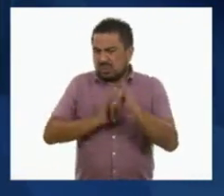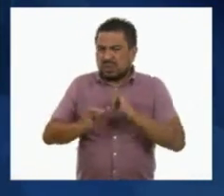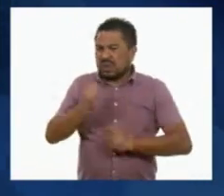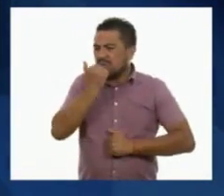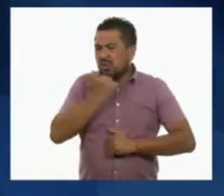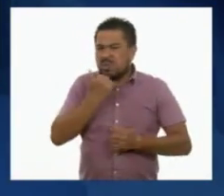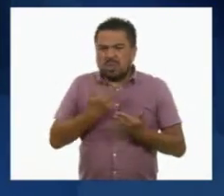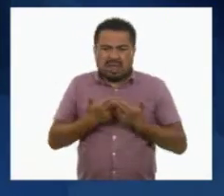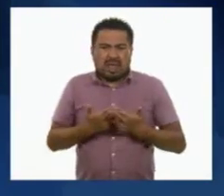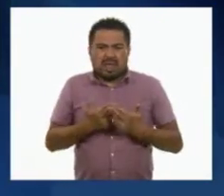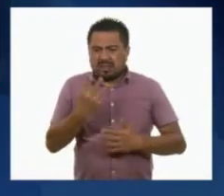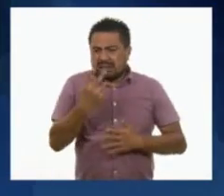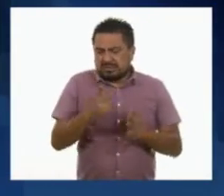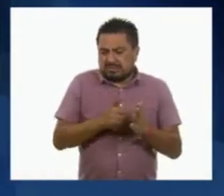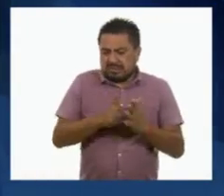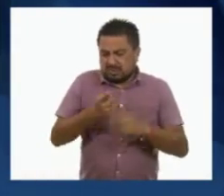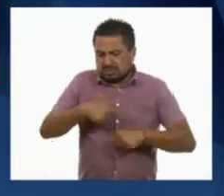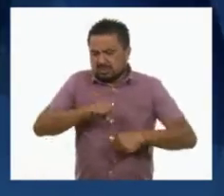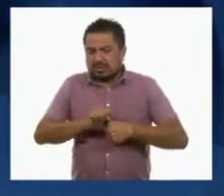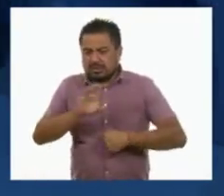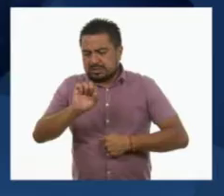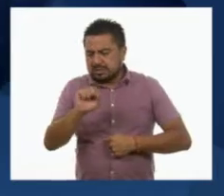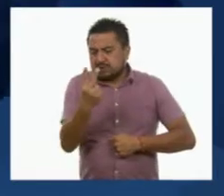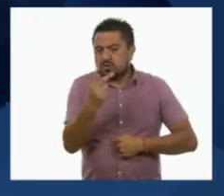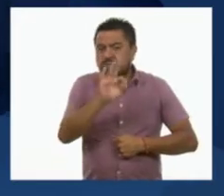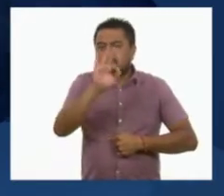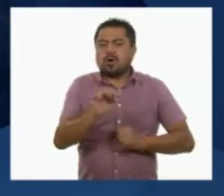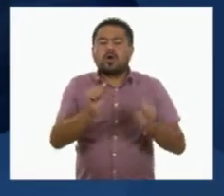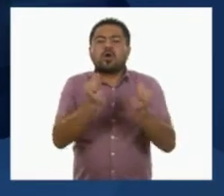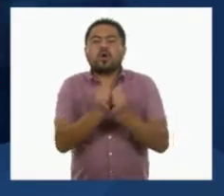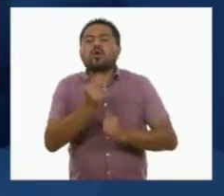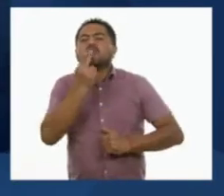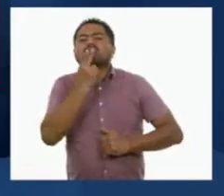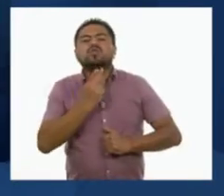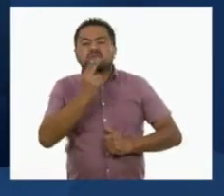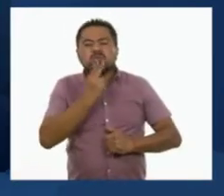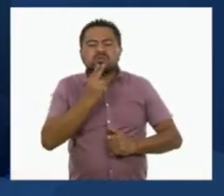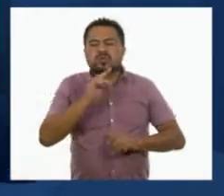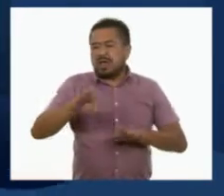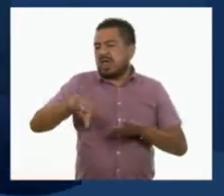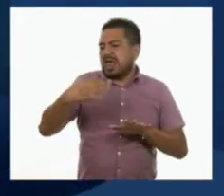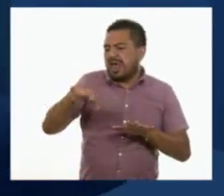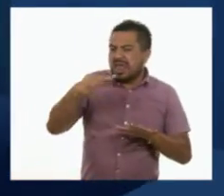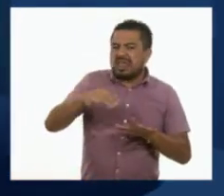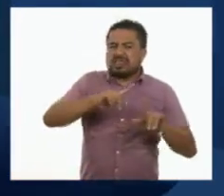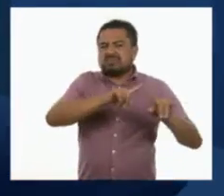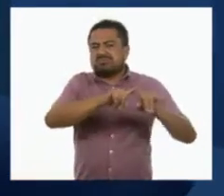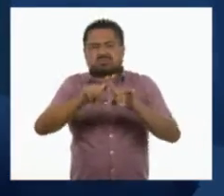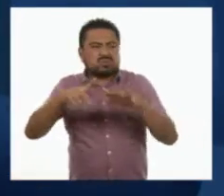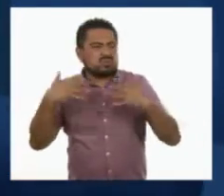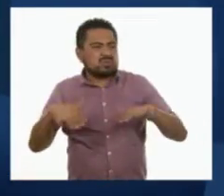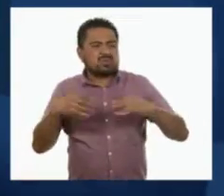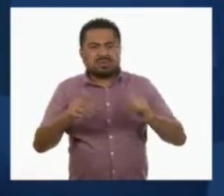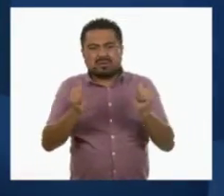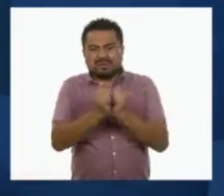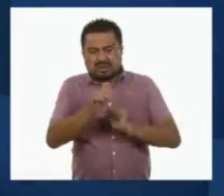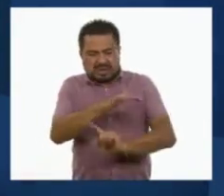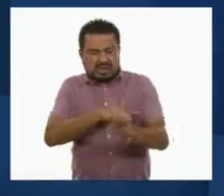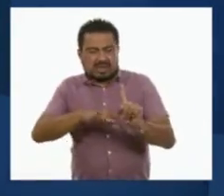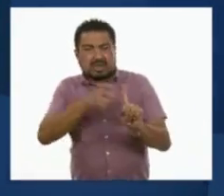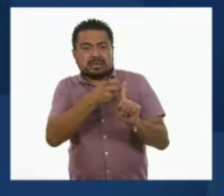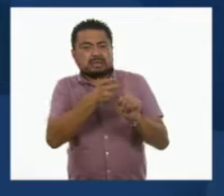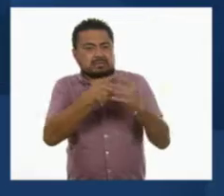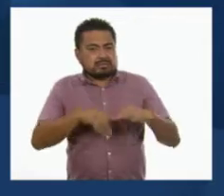a la semana y 62% lo hacen con dulces, postres y botanas. Ante este panorama,